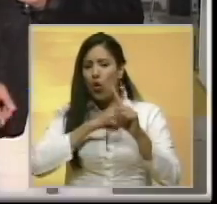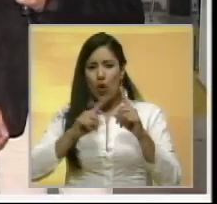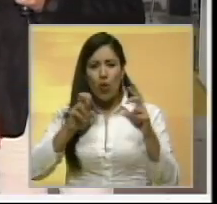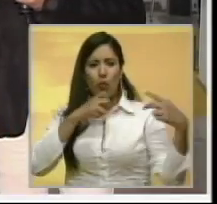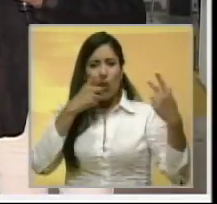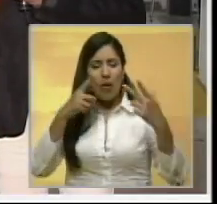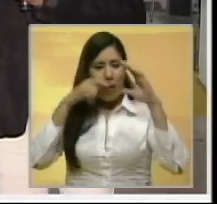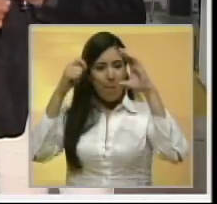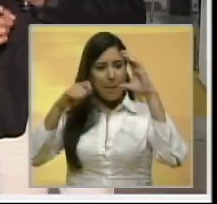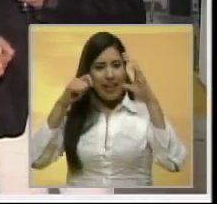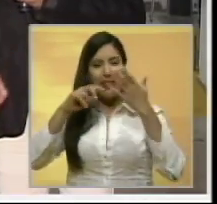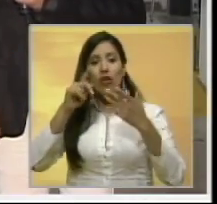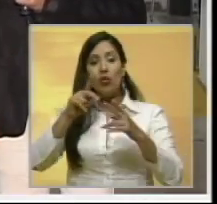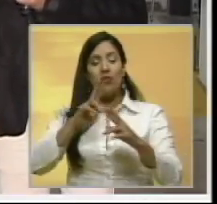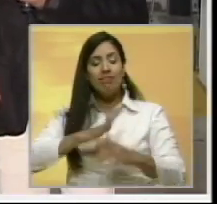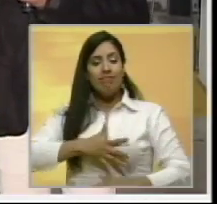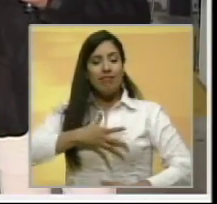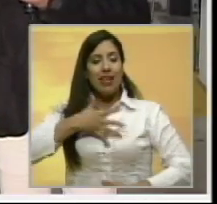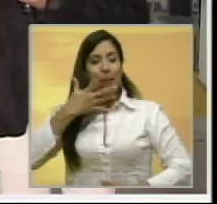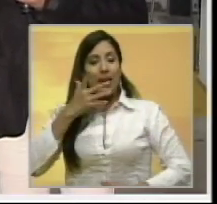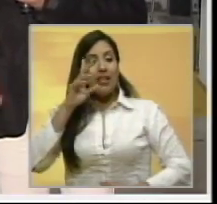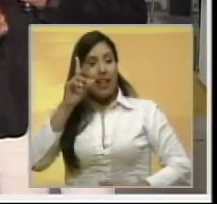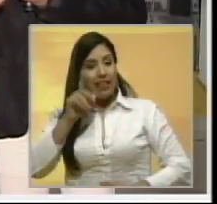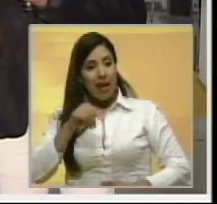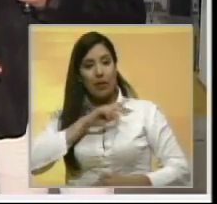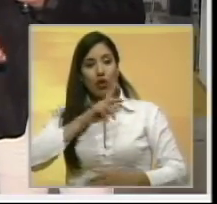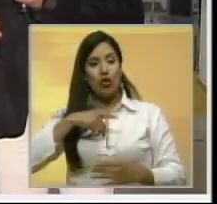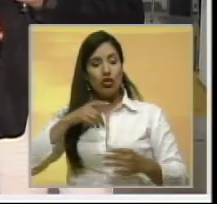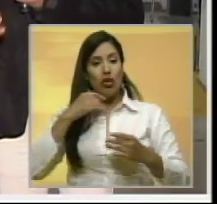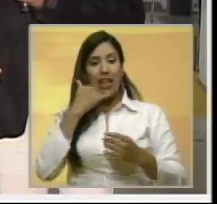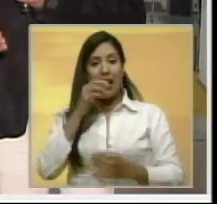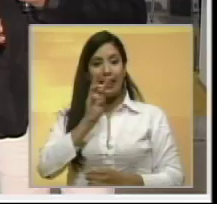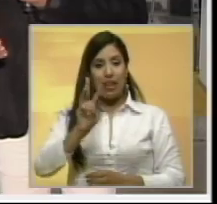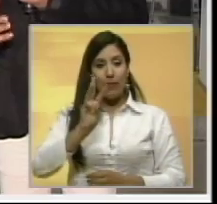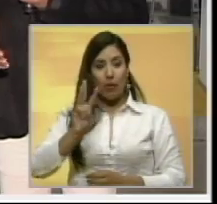nuevo videoclip que es Tu Respiración, y por supuesto nuestra página